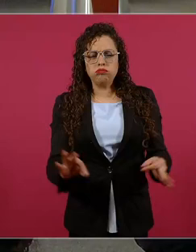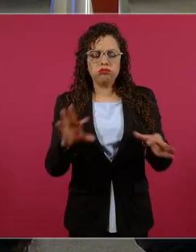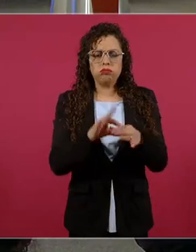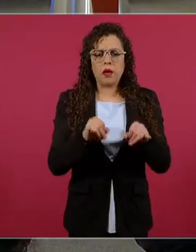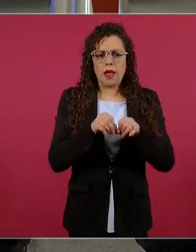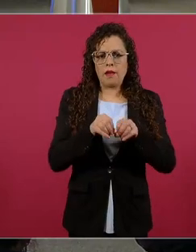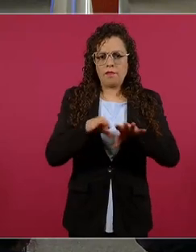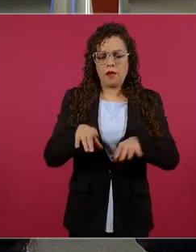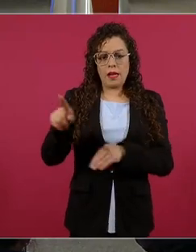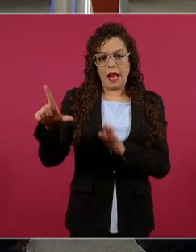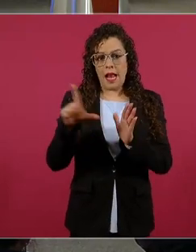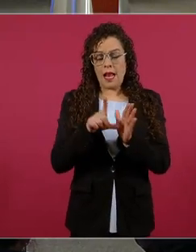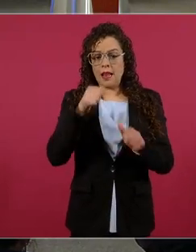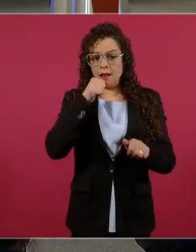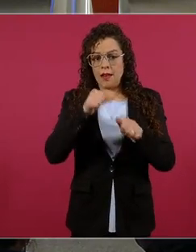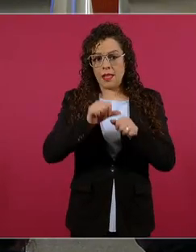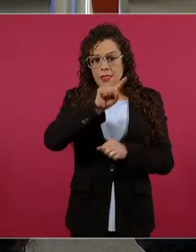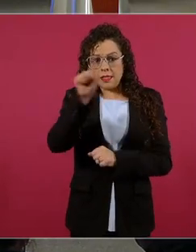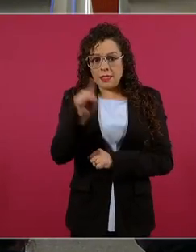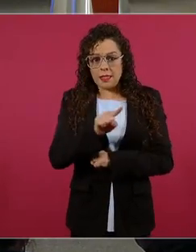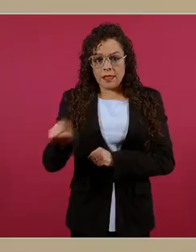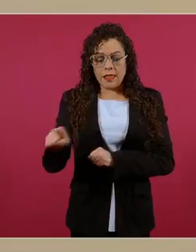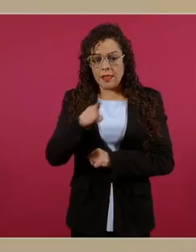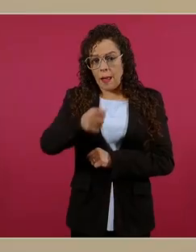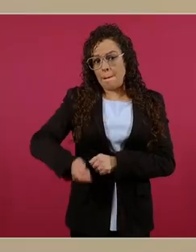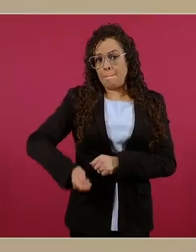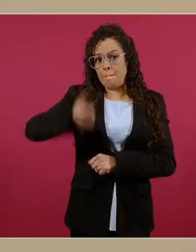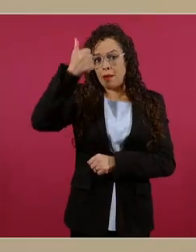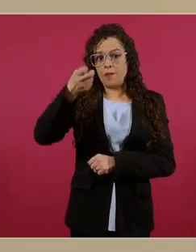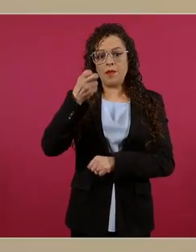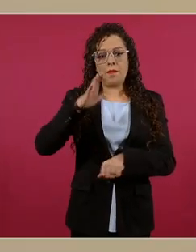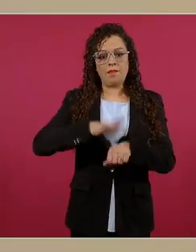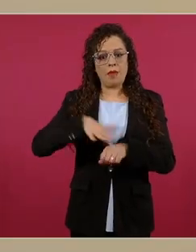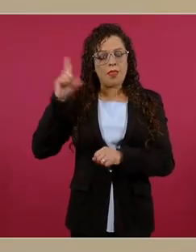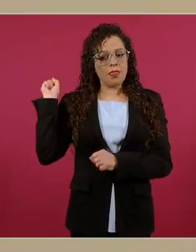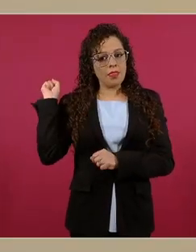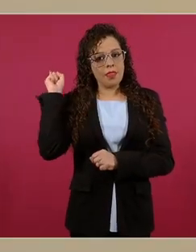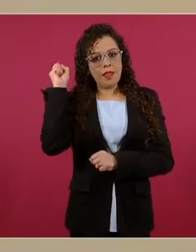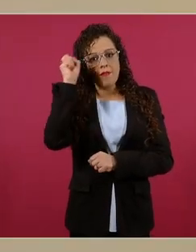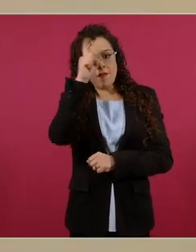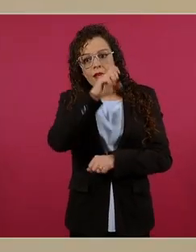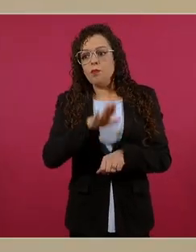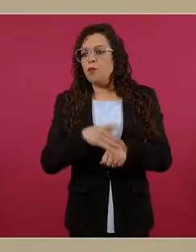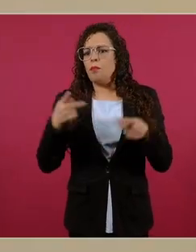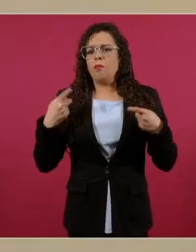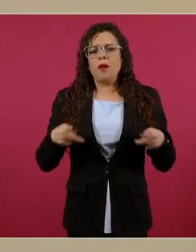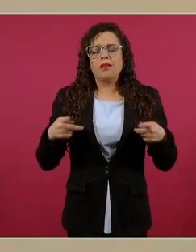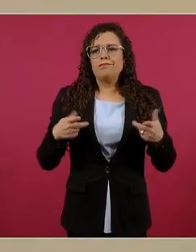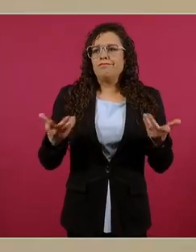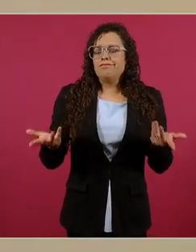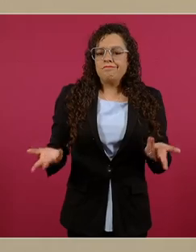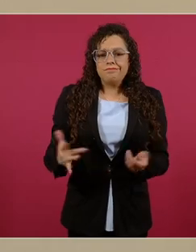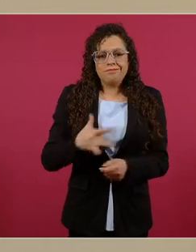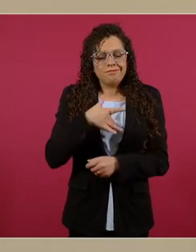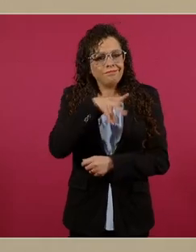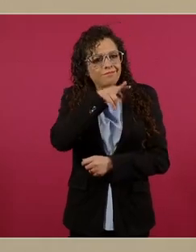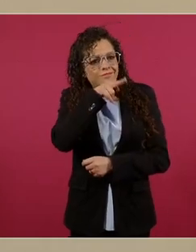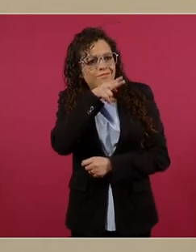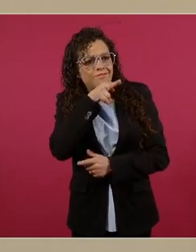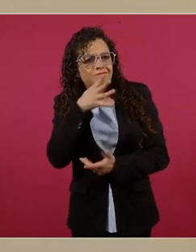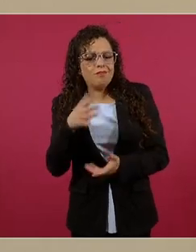más complicada porque fue la primera. Entonces, pues la gente estaba muy, muy ansiosa, muy preocupada de